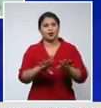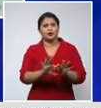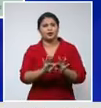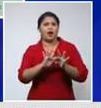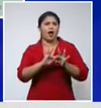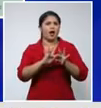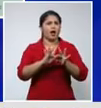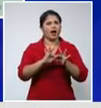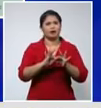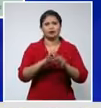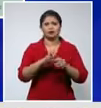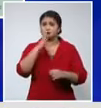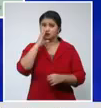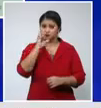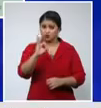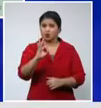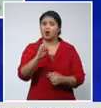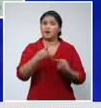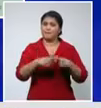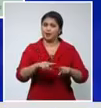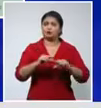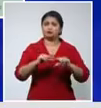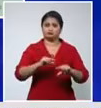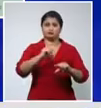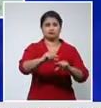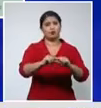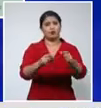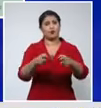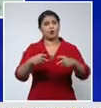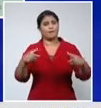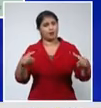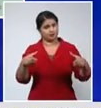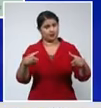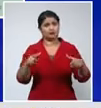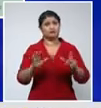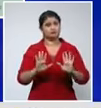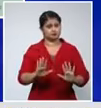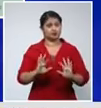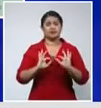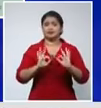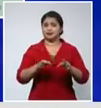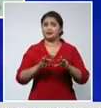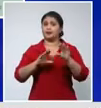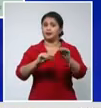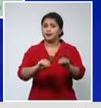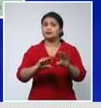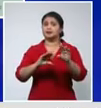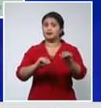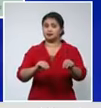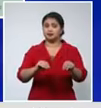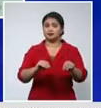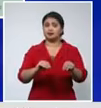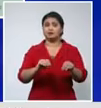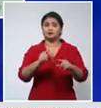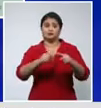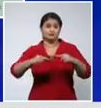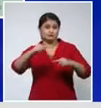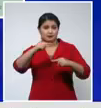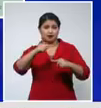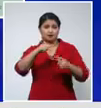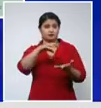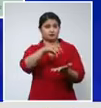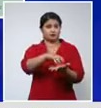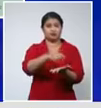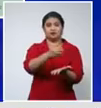relevante, aunque está teniendo casos autóctonos. Y como siempre hemos dicho, el mayor número se viene comportando en el